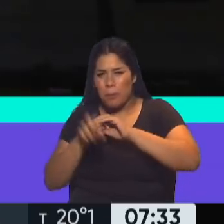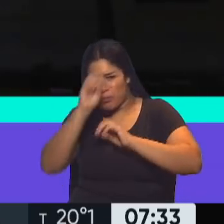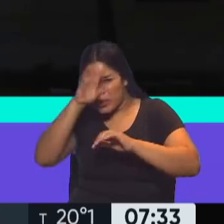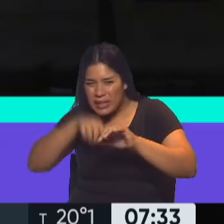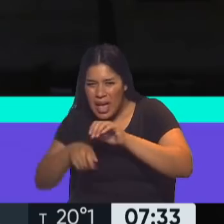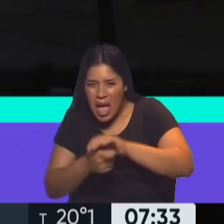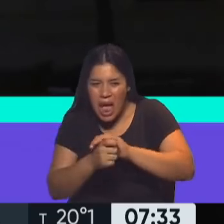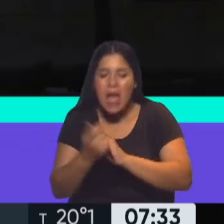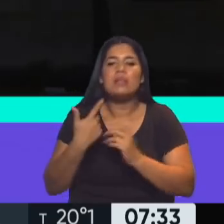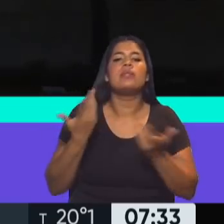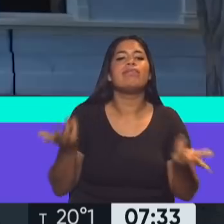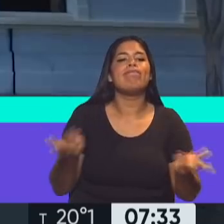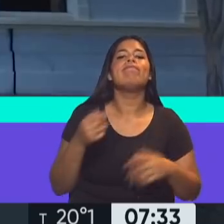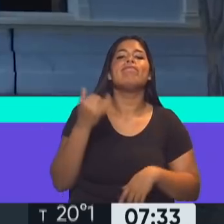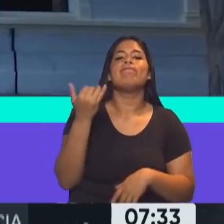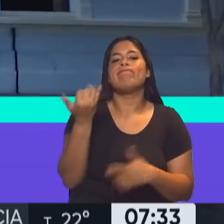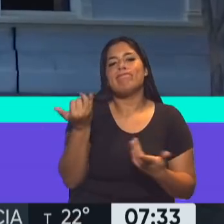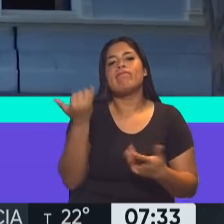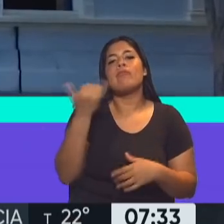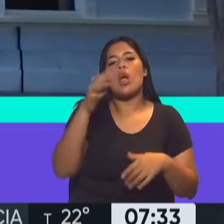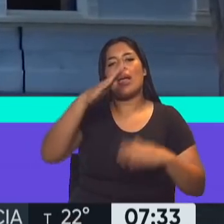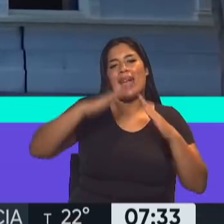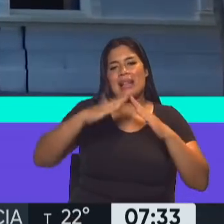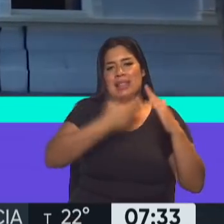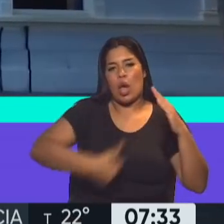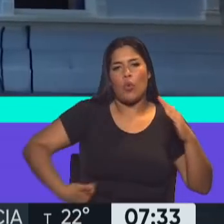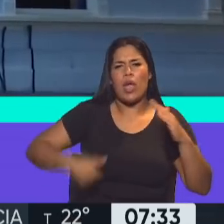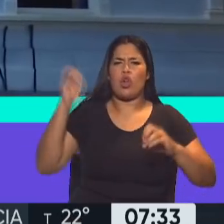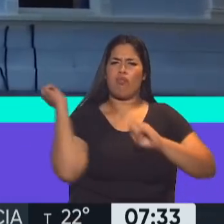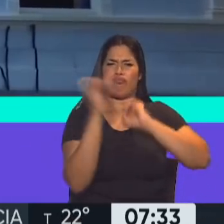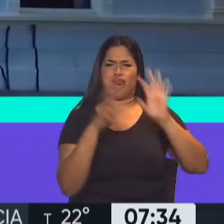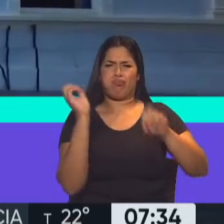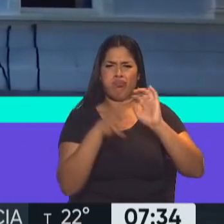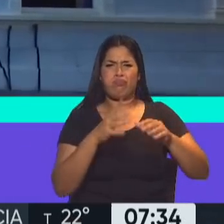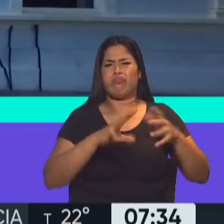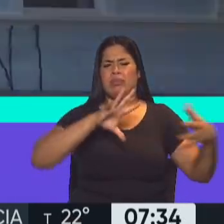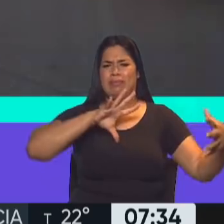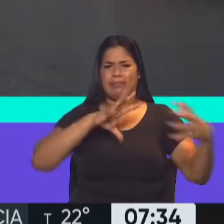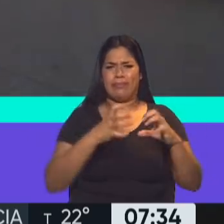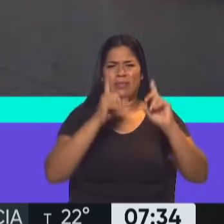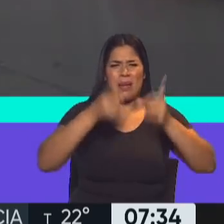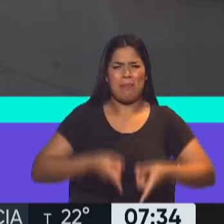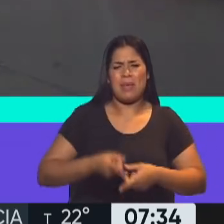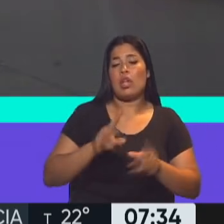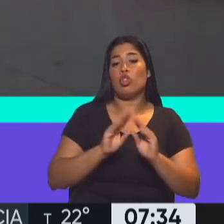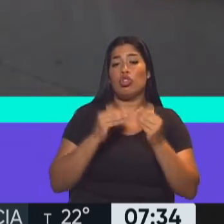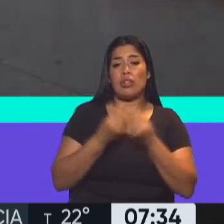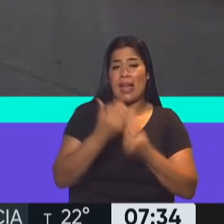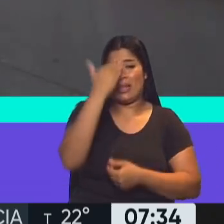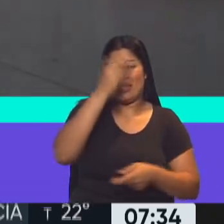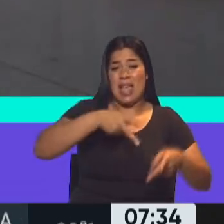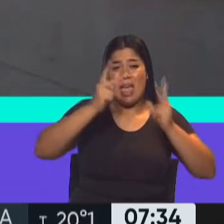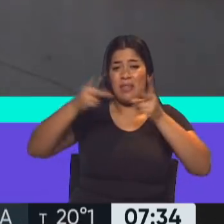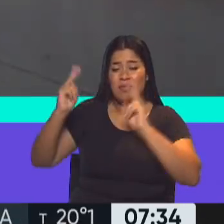de un sector de la Casa de Gobierno Provincial y otros 15 edificios públicos. Hubo 7 detenidos y 30